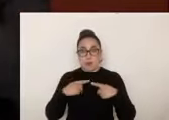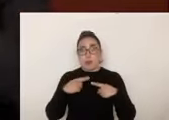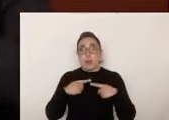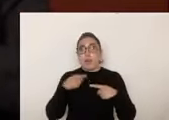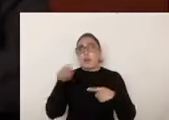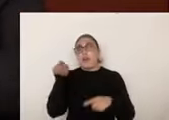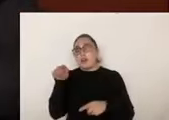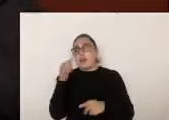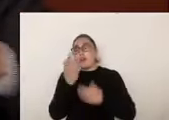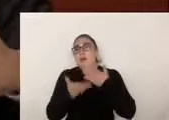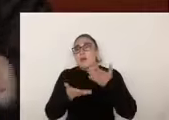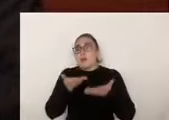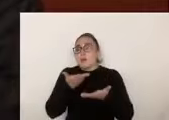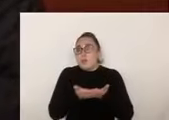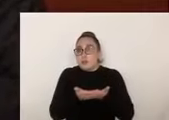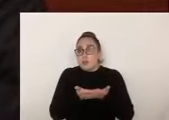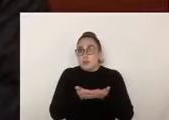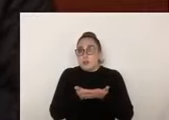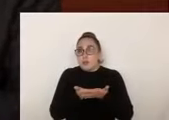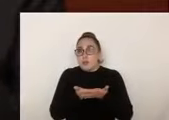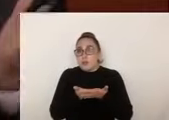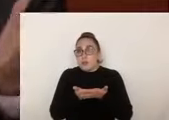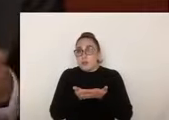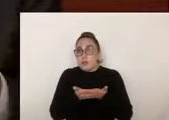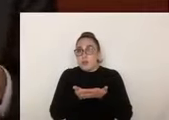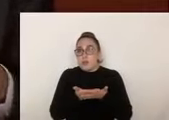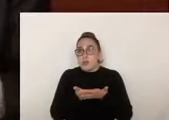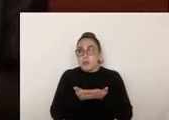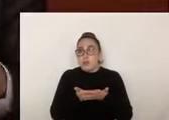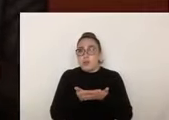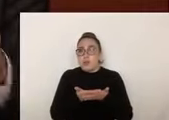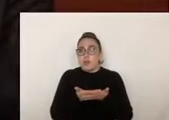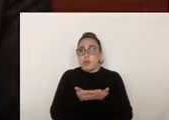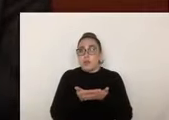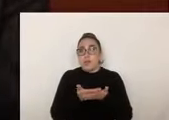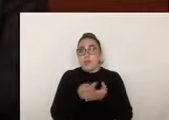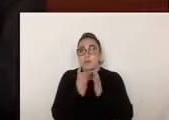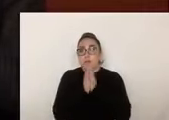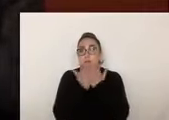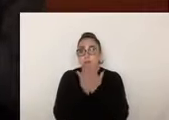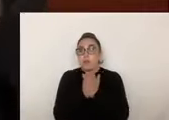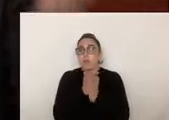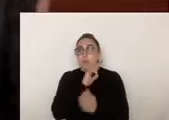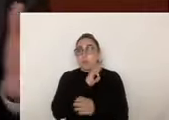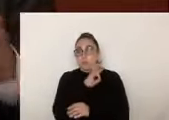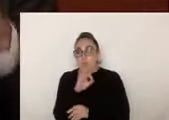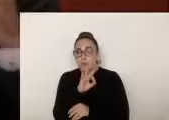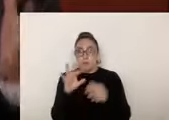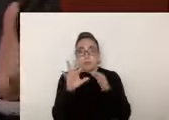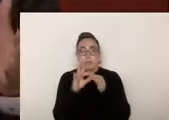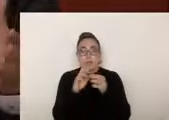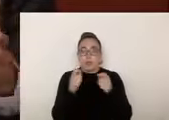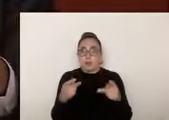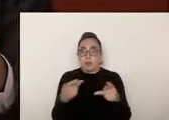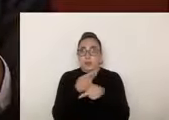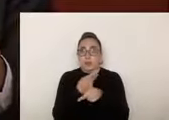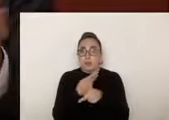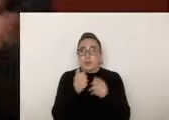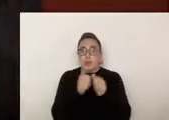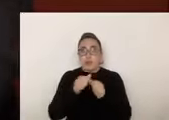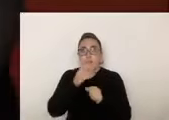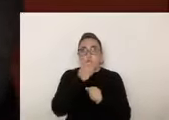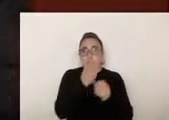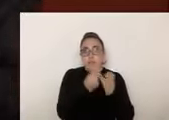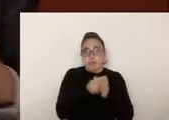proponía, junto con Braithwaite, proponían una salida precisamente a la contraposición entre deontologismo y